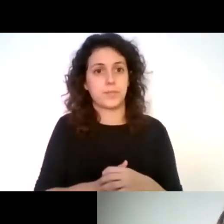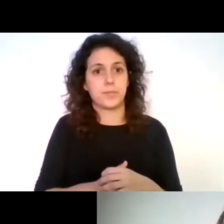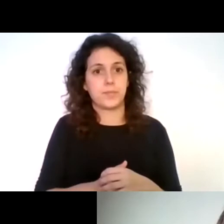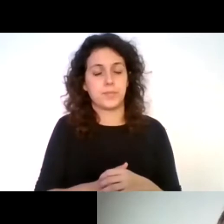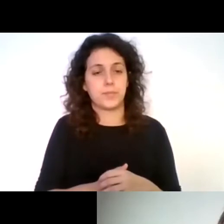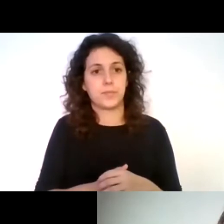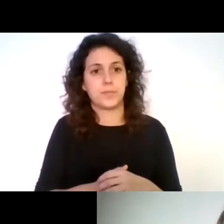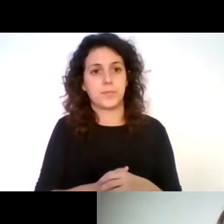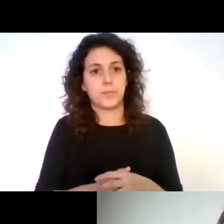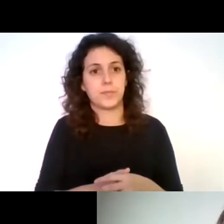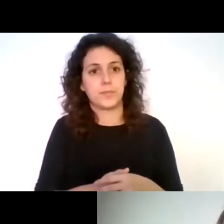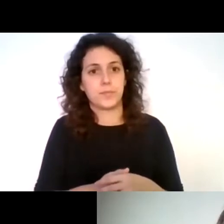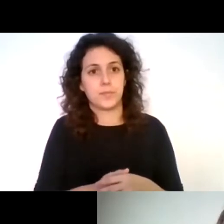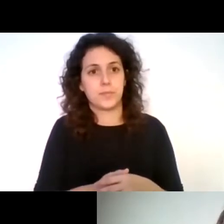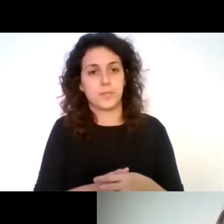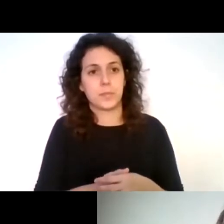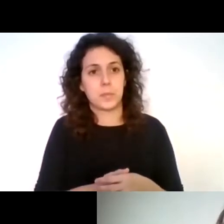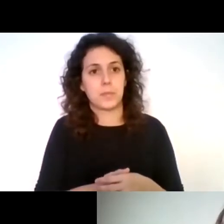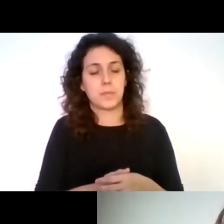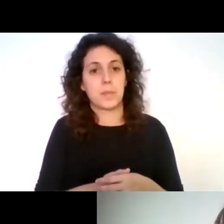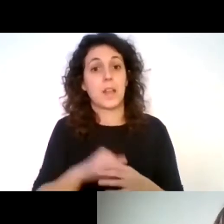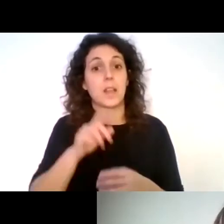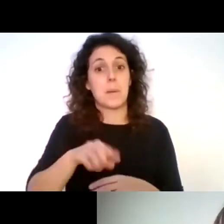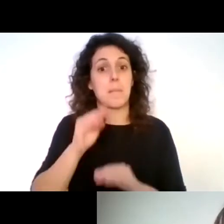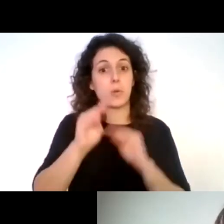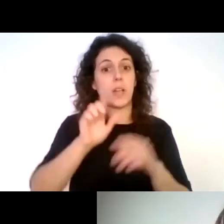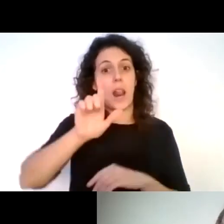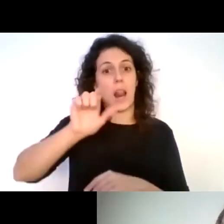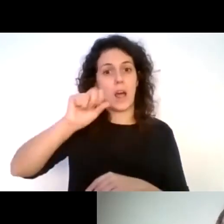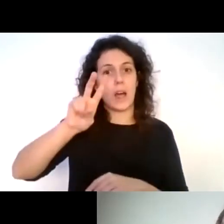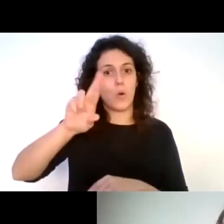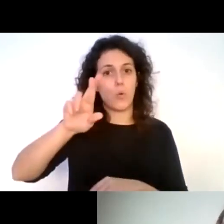Okay, there is a question from Laura. Tenemos una pregunta de Laura.